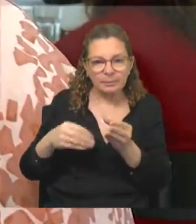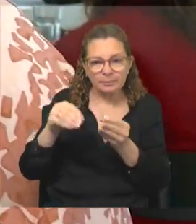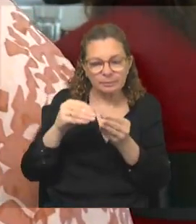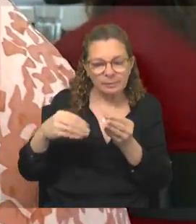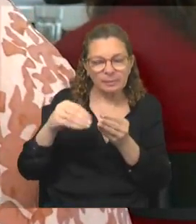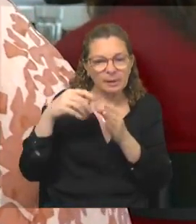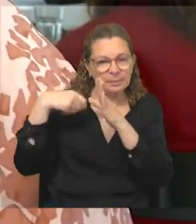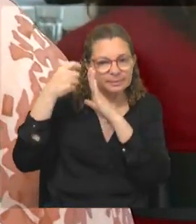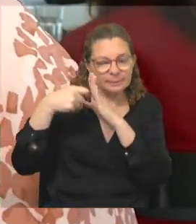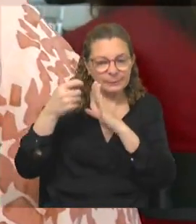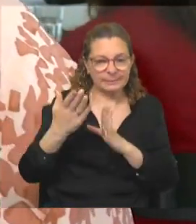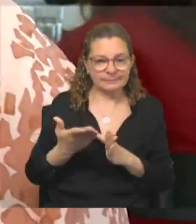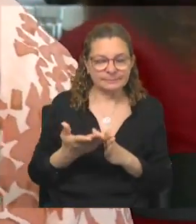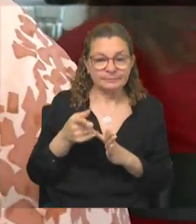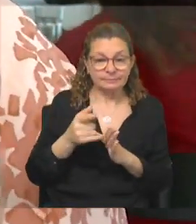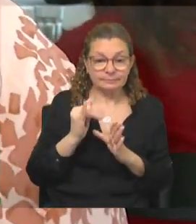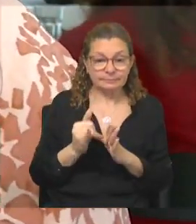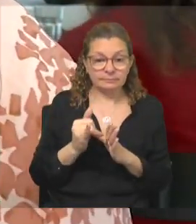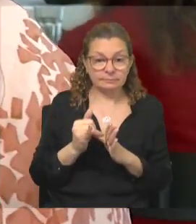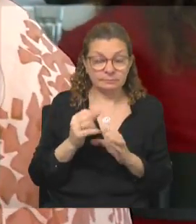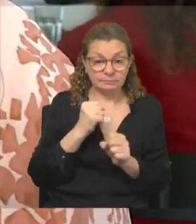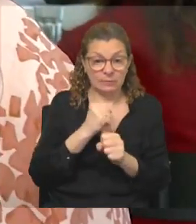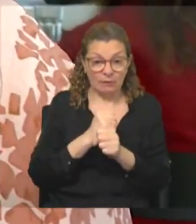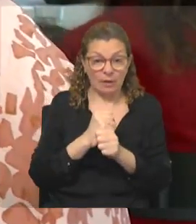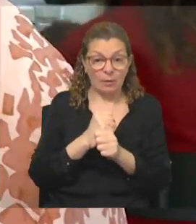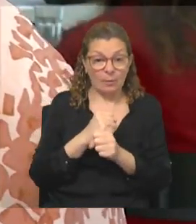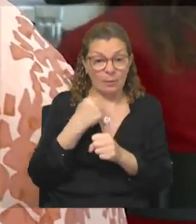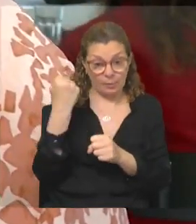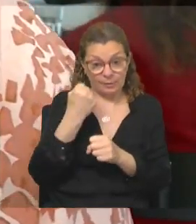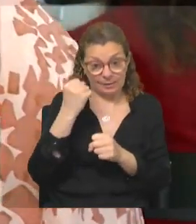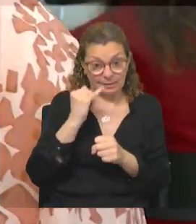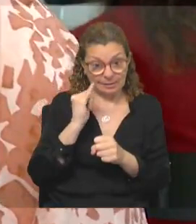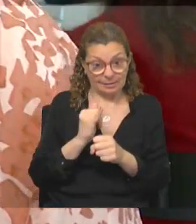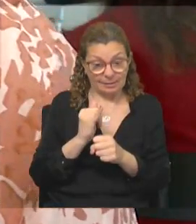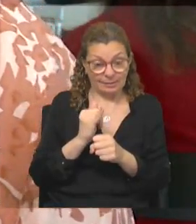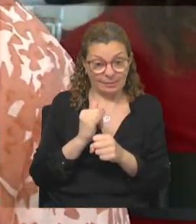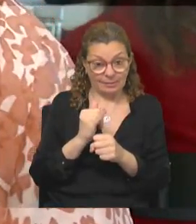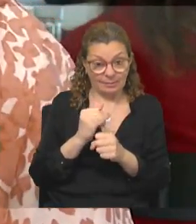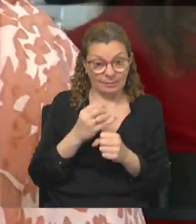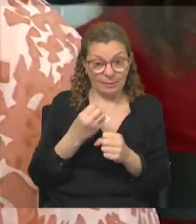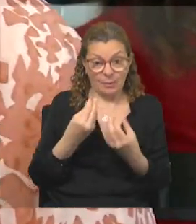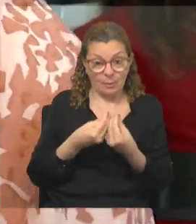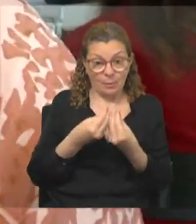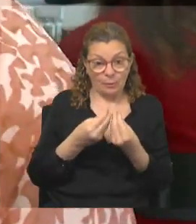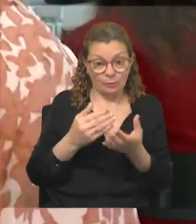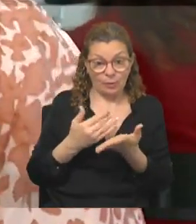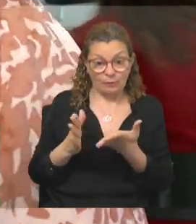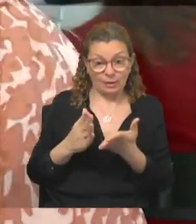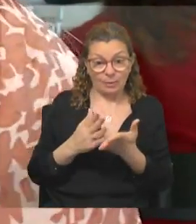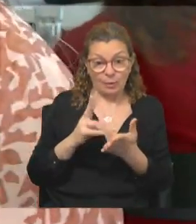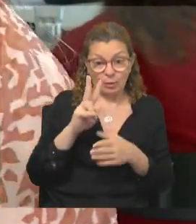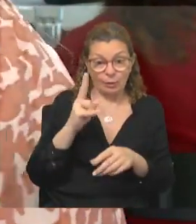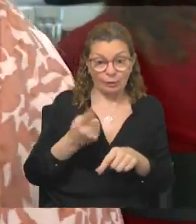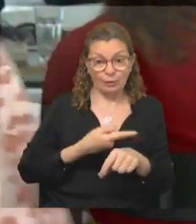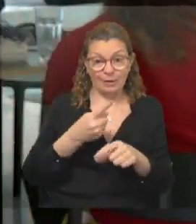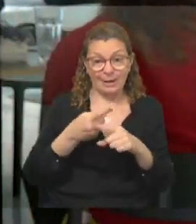película este y eso sí fue un trabajo intenso este quedó muchísimo afuera No esta película tuvo un corte de 2 horas